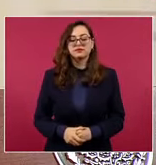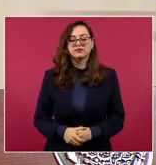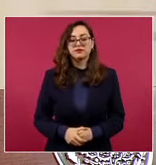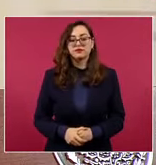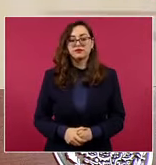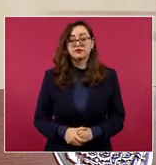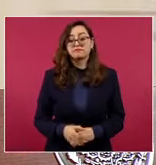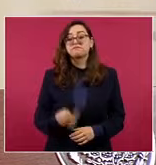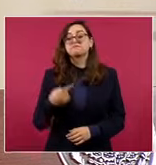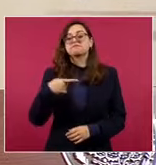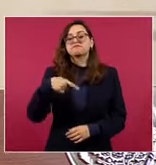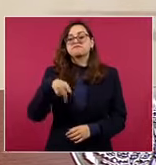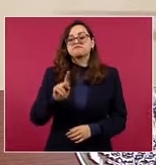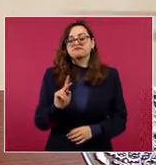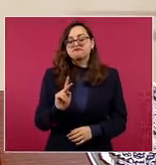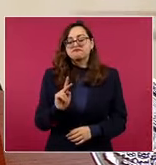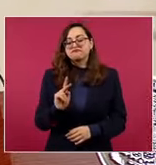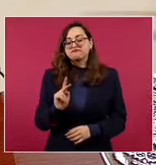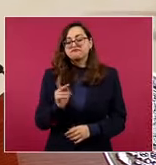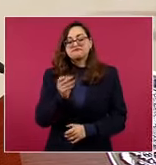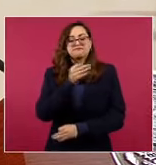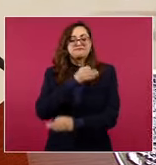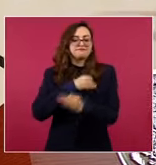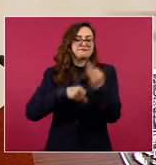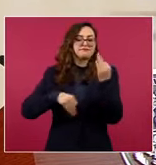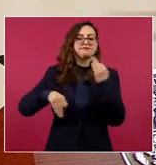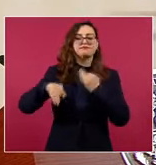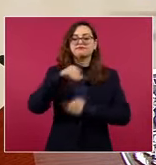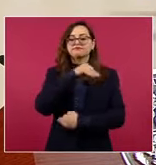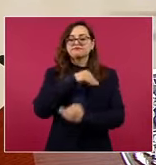Pero repito, somos libres